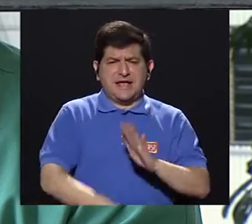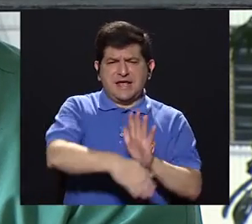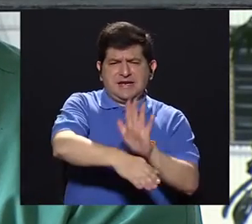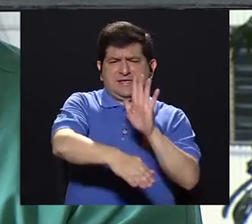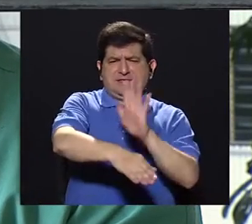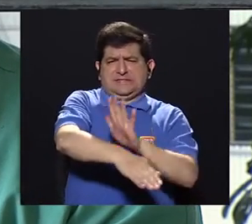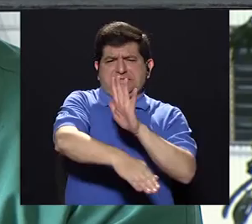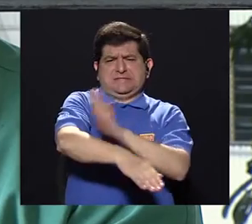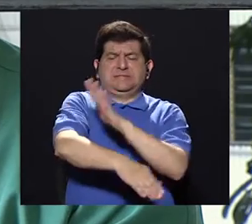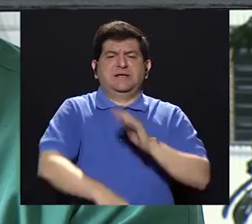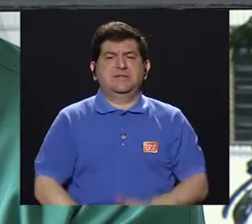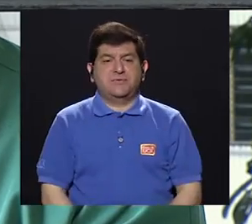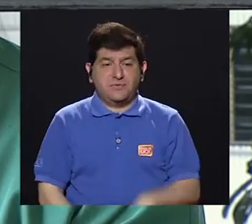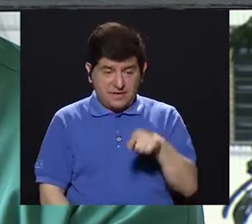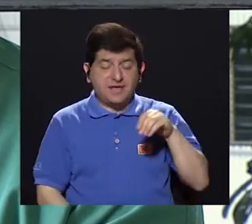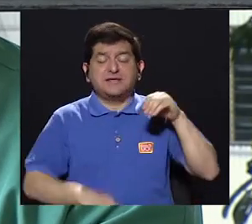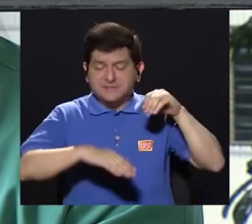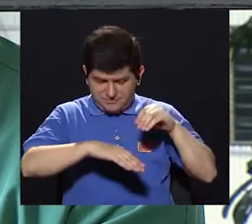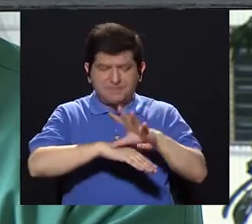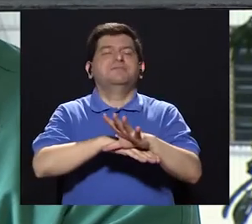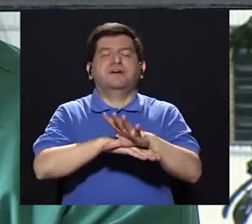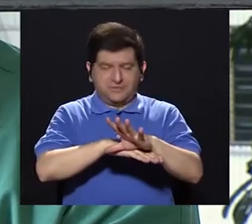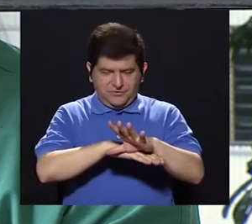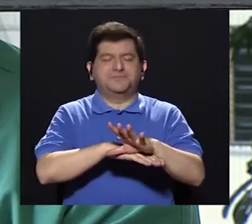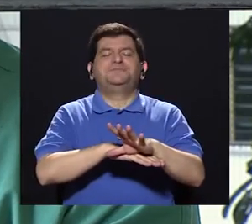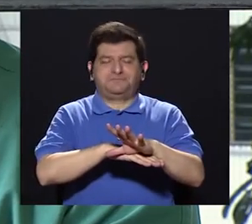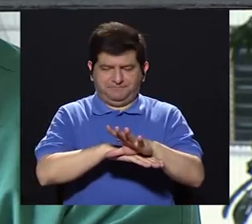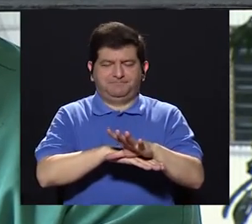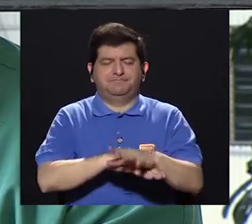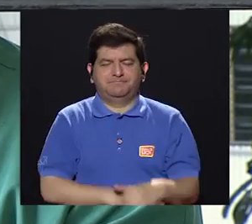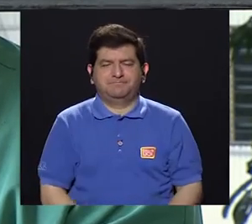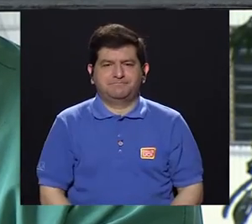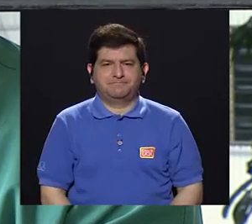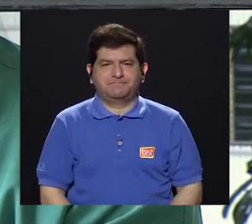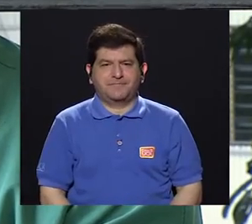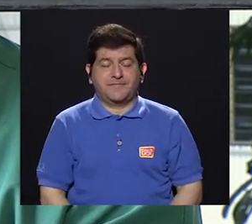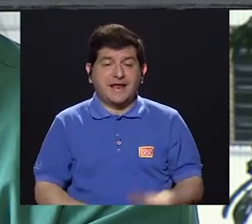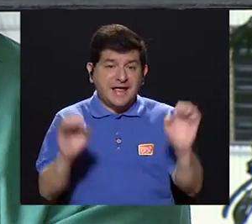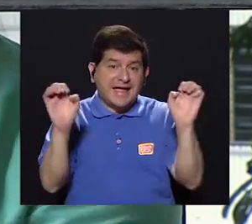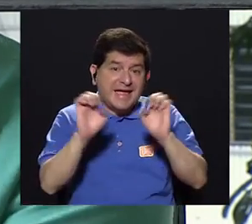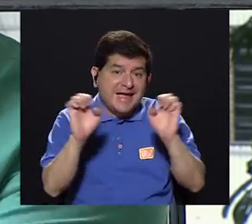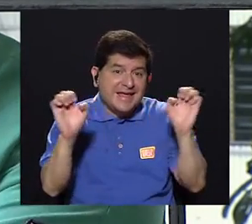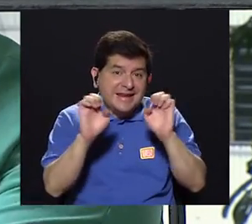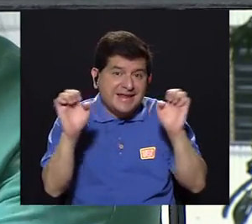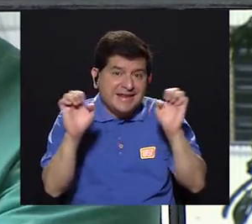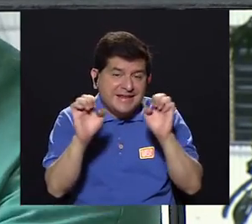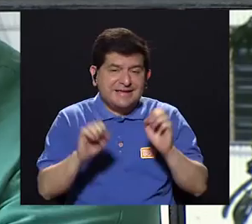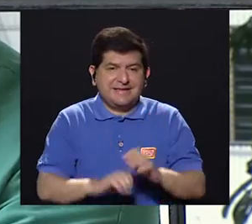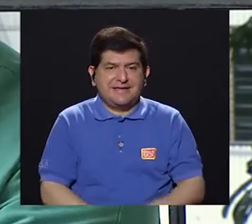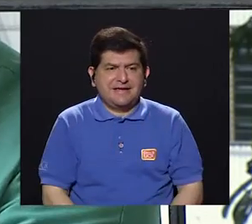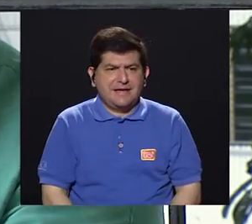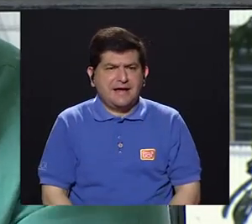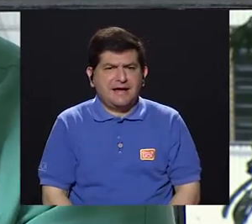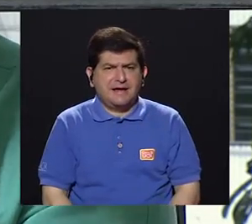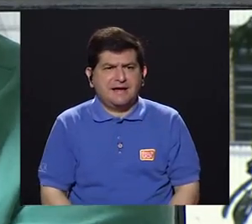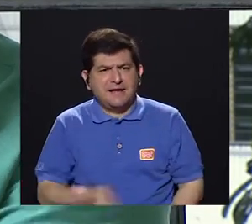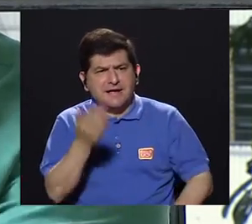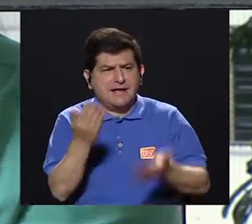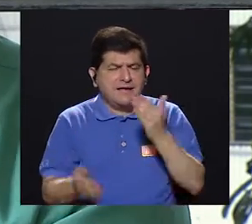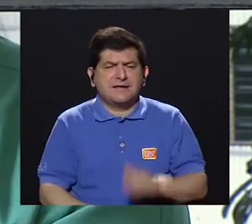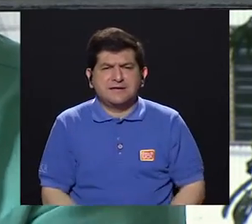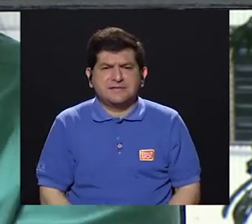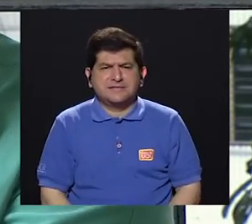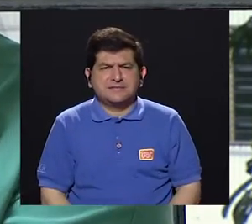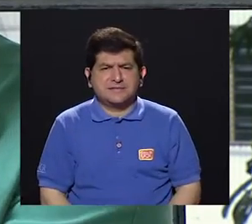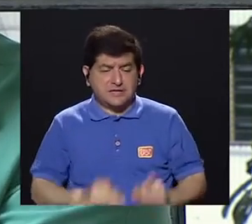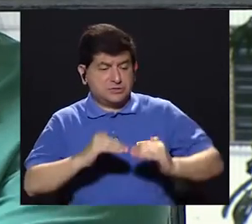¿verdad? Entonces, es uno de los efectos que produce energías de muy